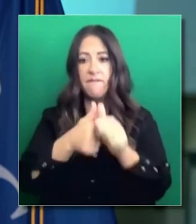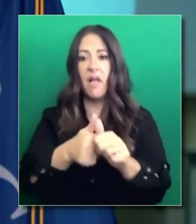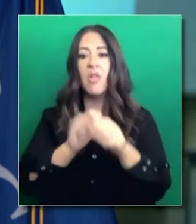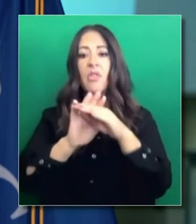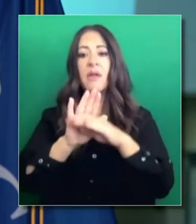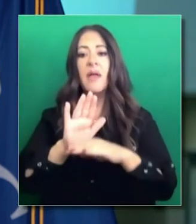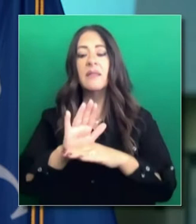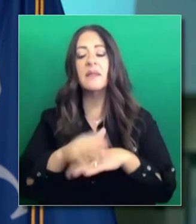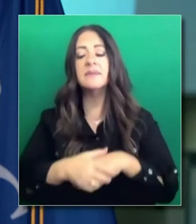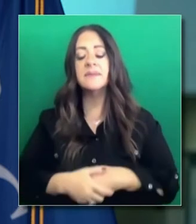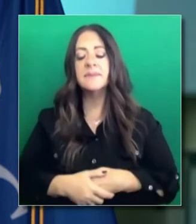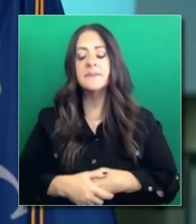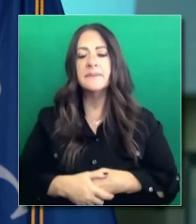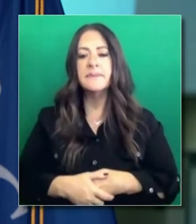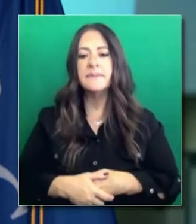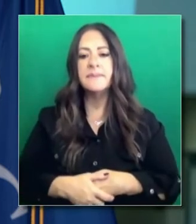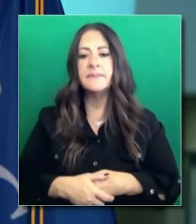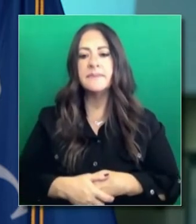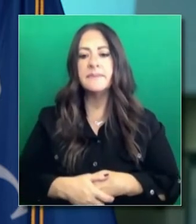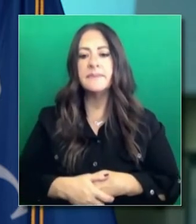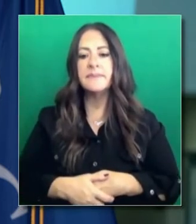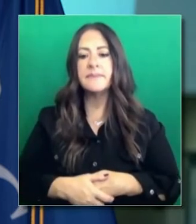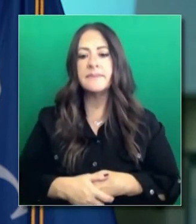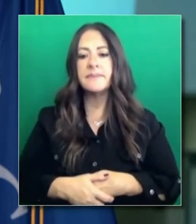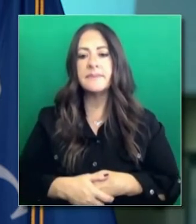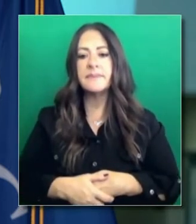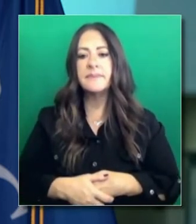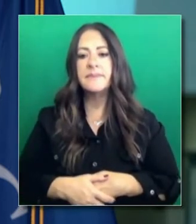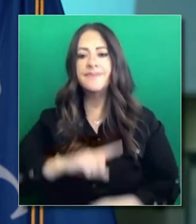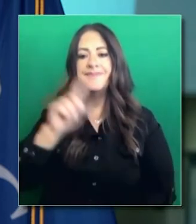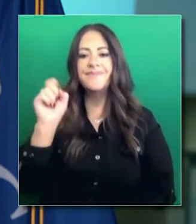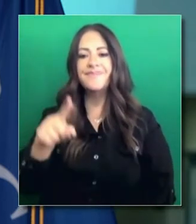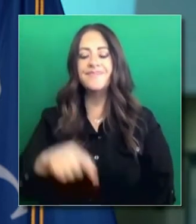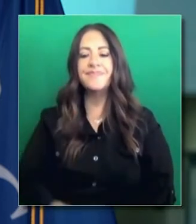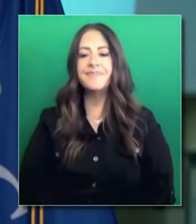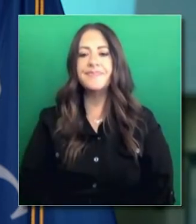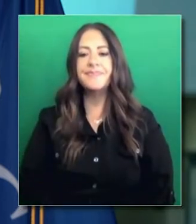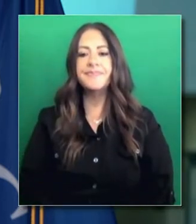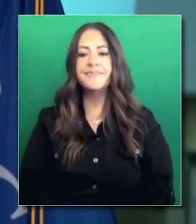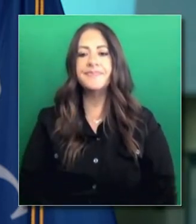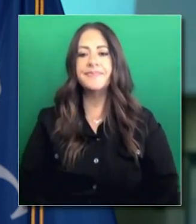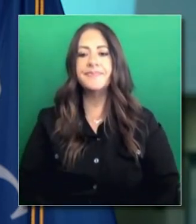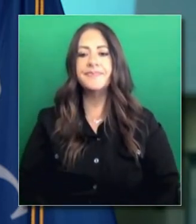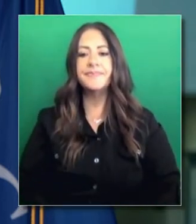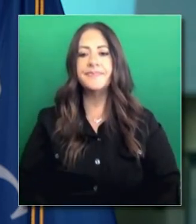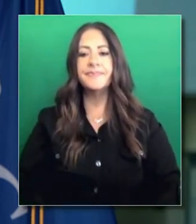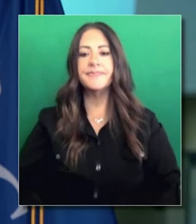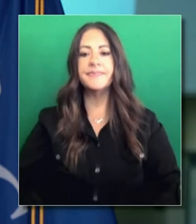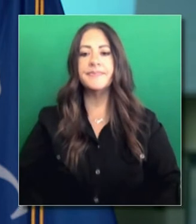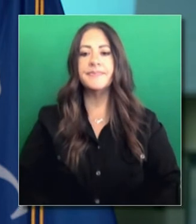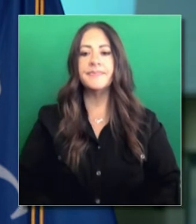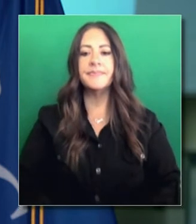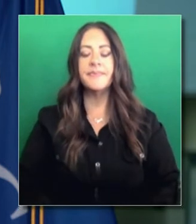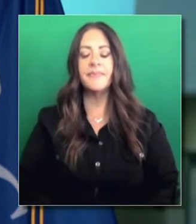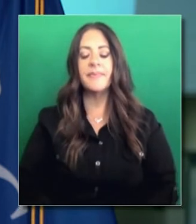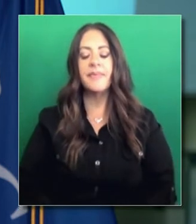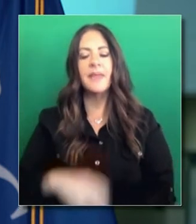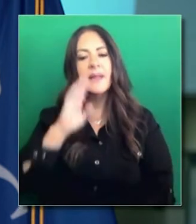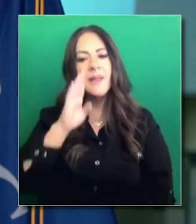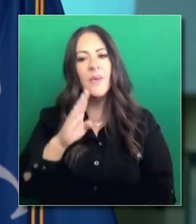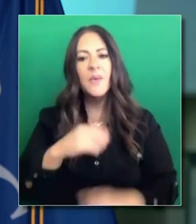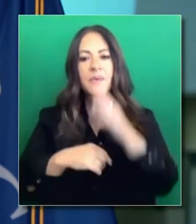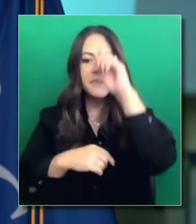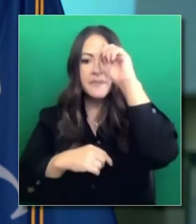y en estas pautas. Sí. En cuanto a